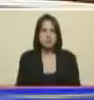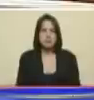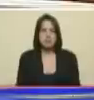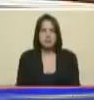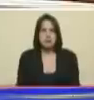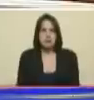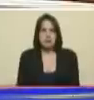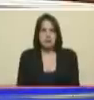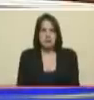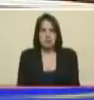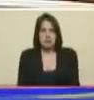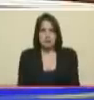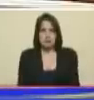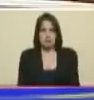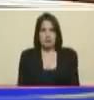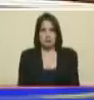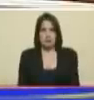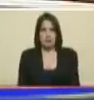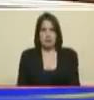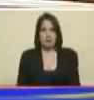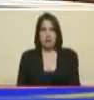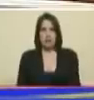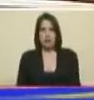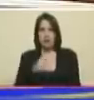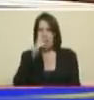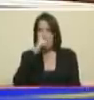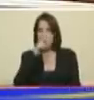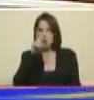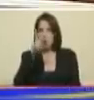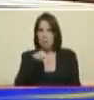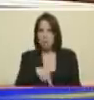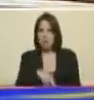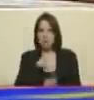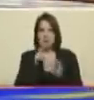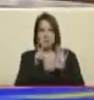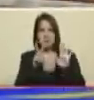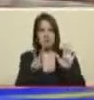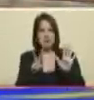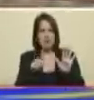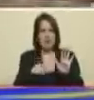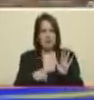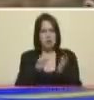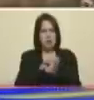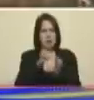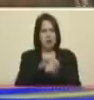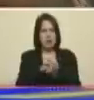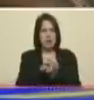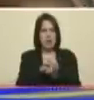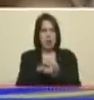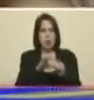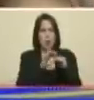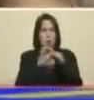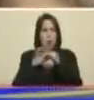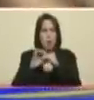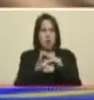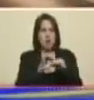Se fundó en el año 2007, abril 2007, aquí en Margarita, la Unión de Naciones Suramericanas, Alí.